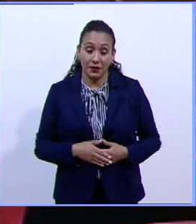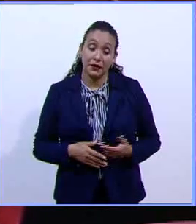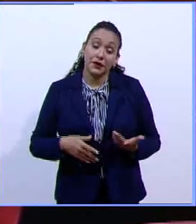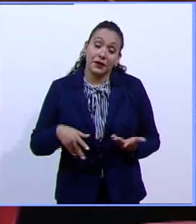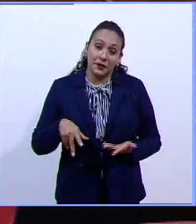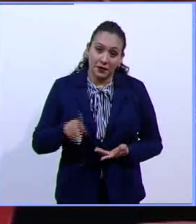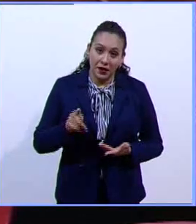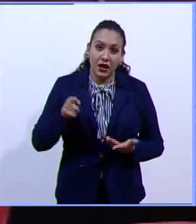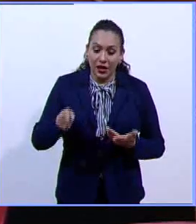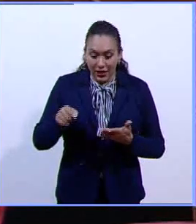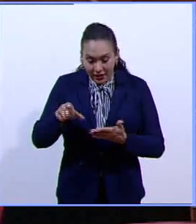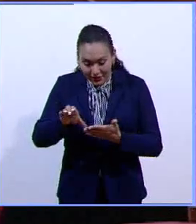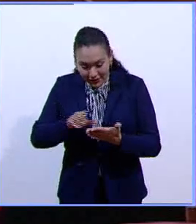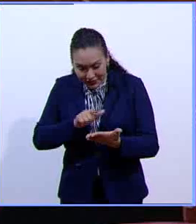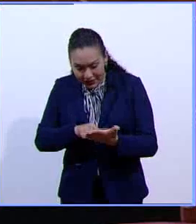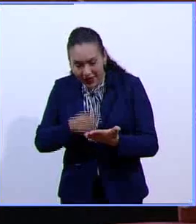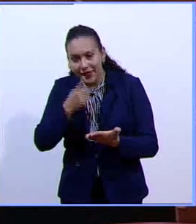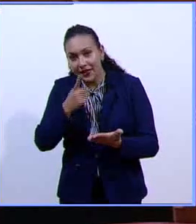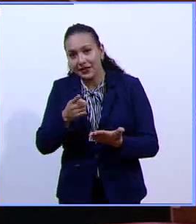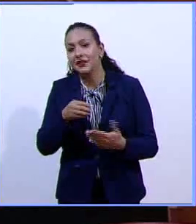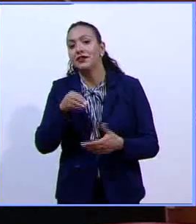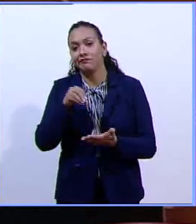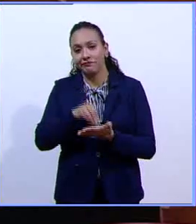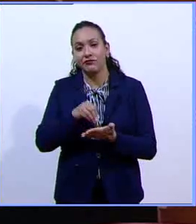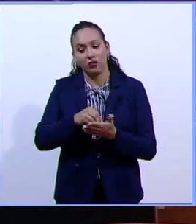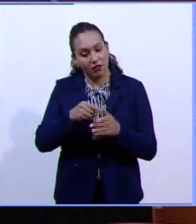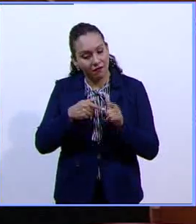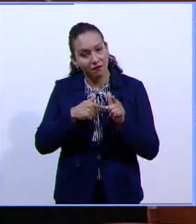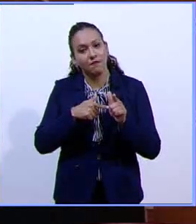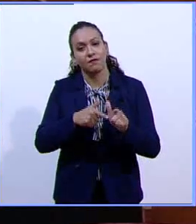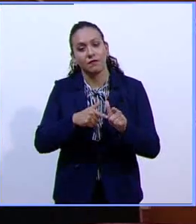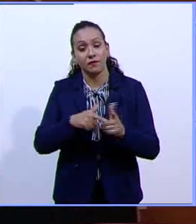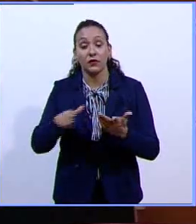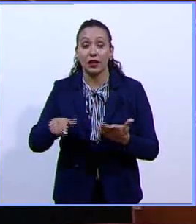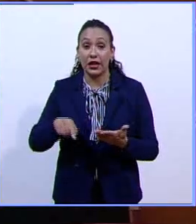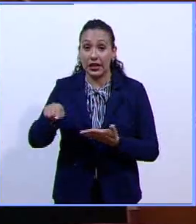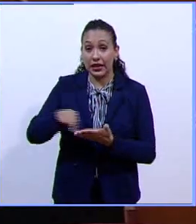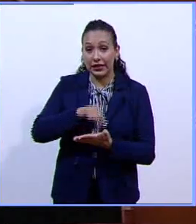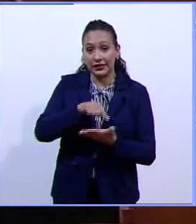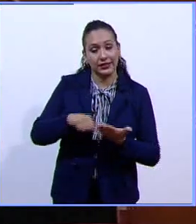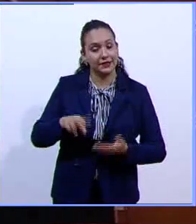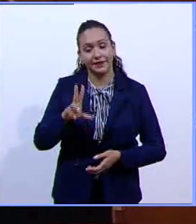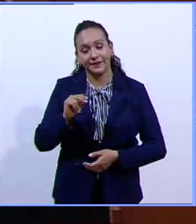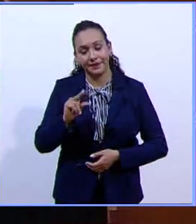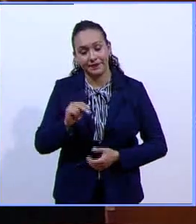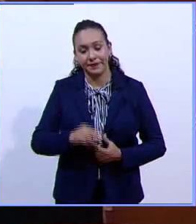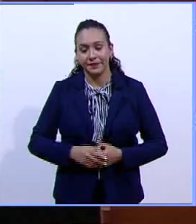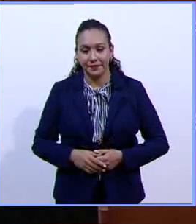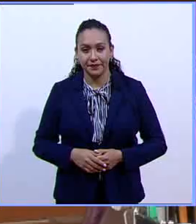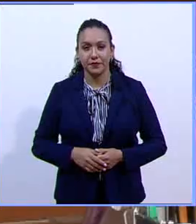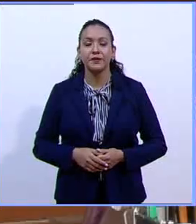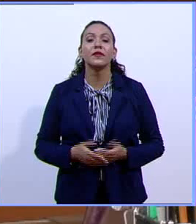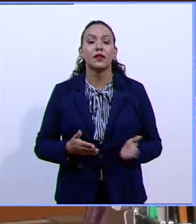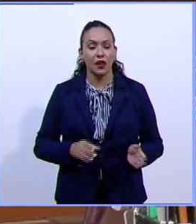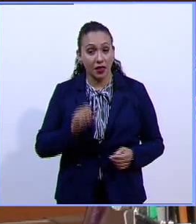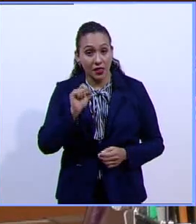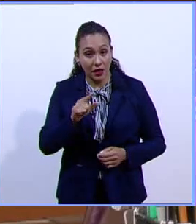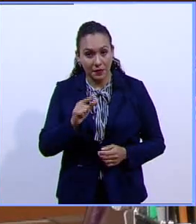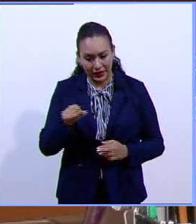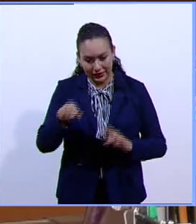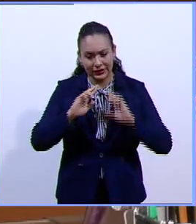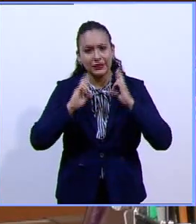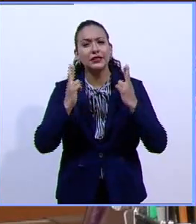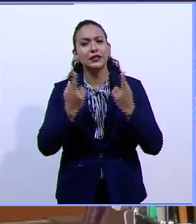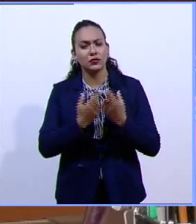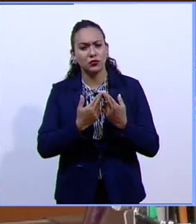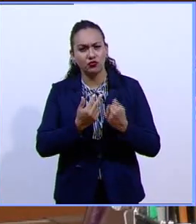que el criterio de la sala sigue vigente y la disposición no será eliminada del sistema normativo. También en esta sesión el